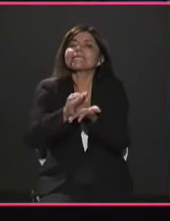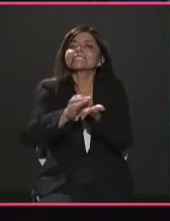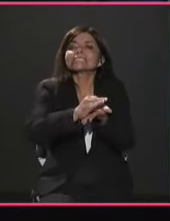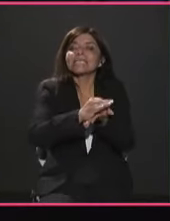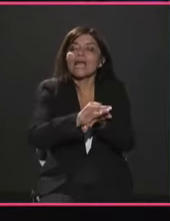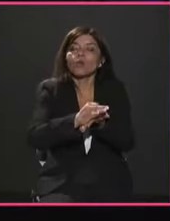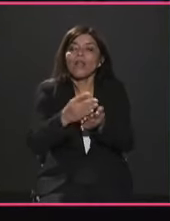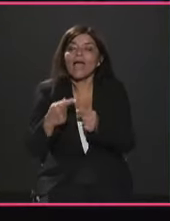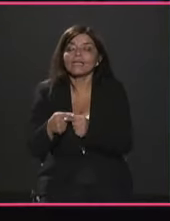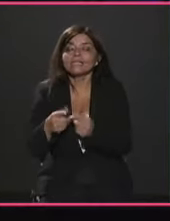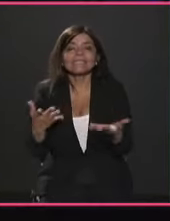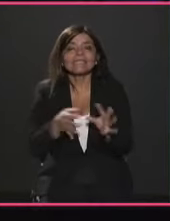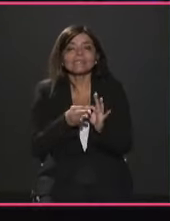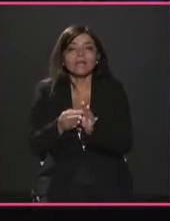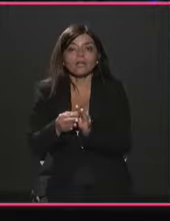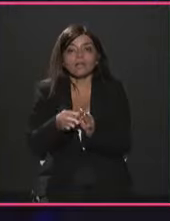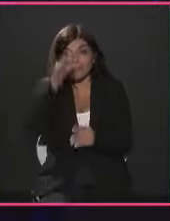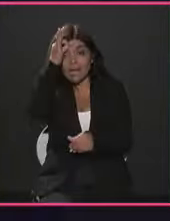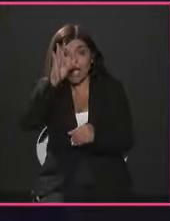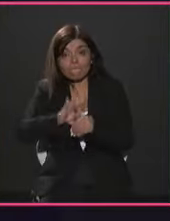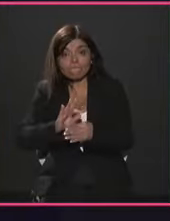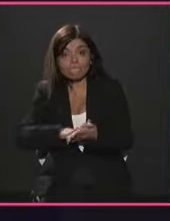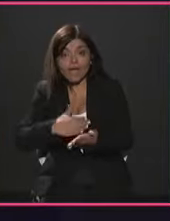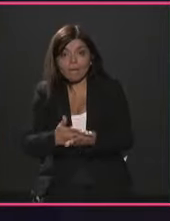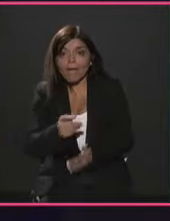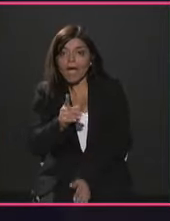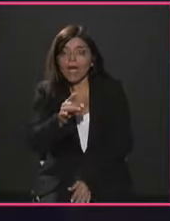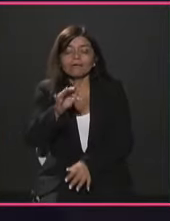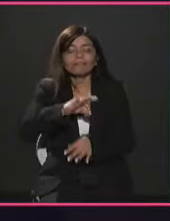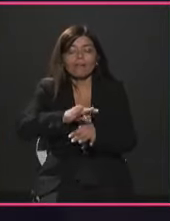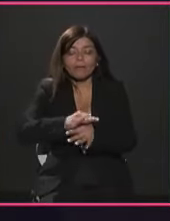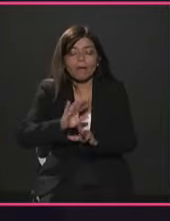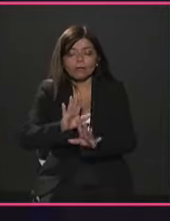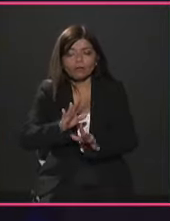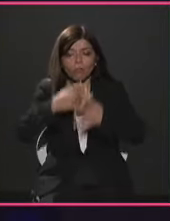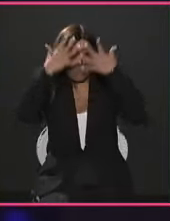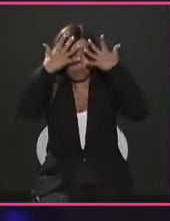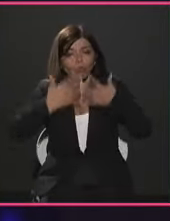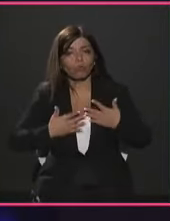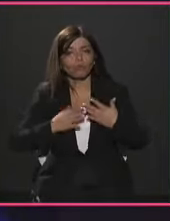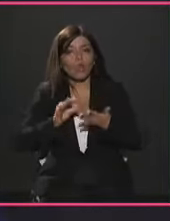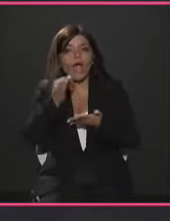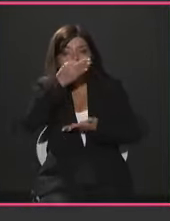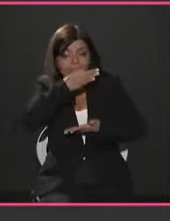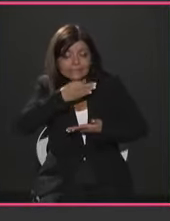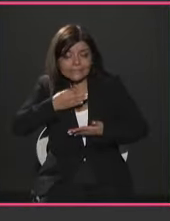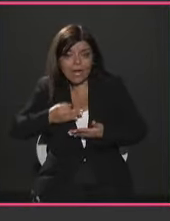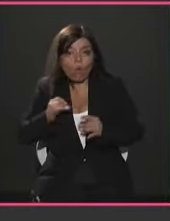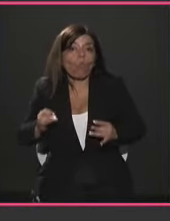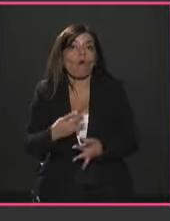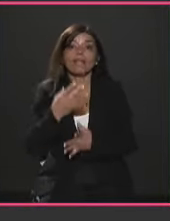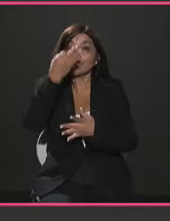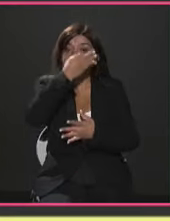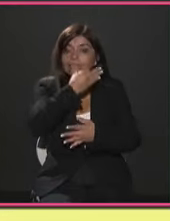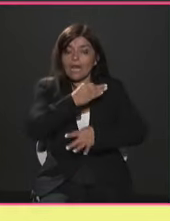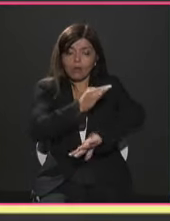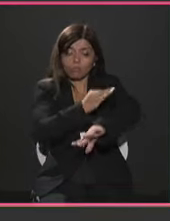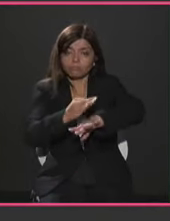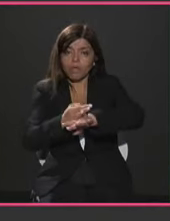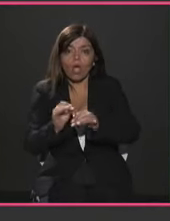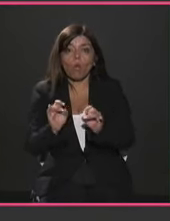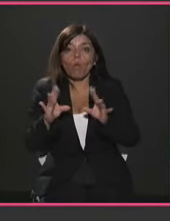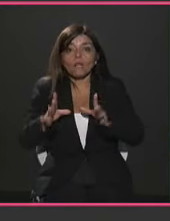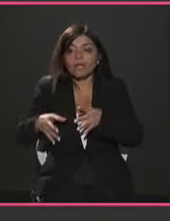las células senescentes no son células enfermas ya son células que están presentes en todo nuestro cuerpo cualquier célula de nuestro cuerpo humano de cualquier tejido o de